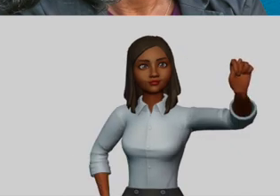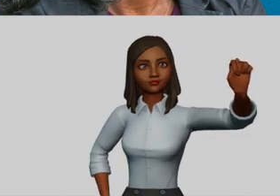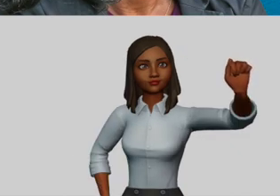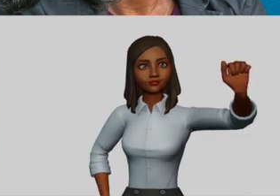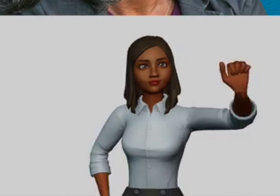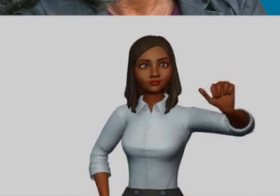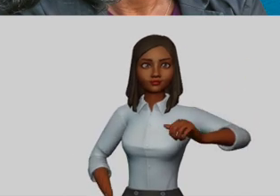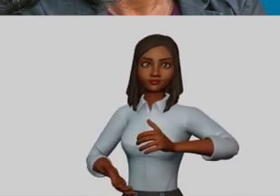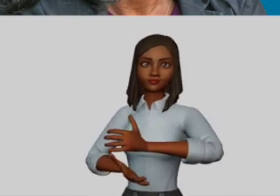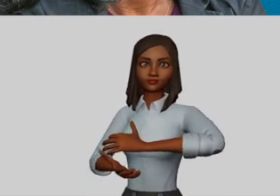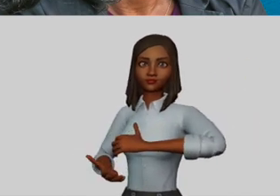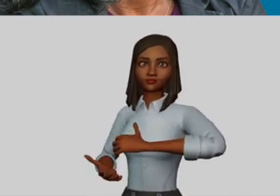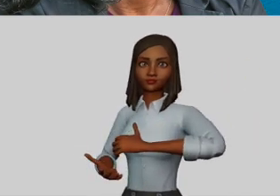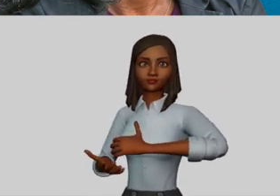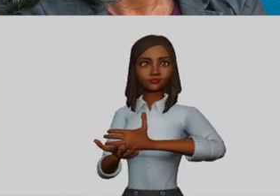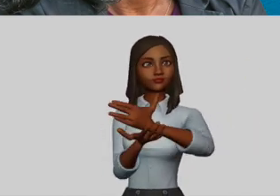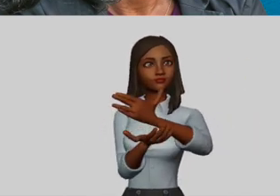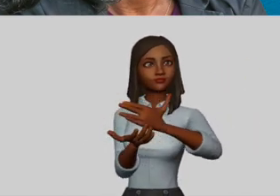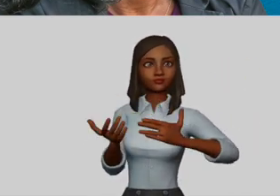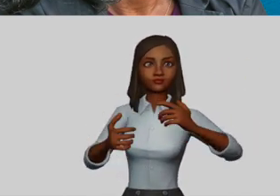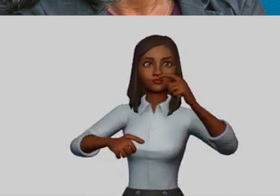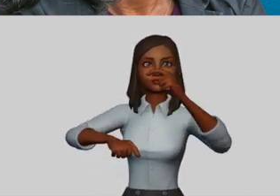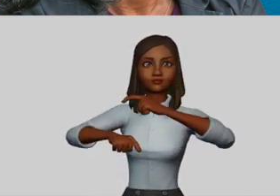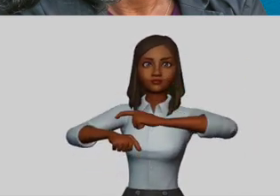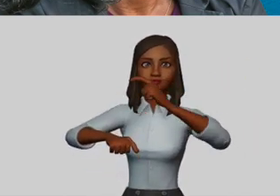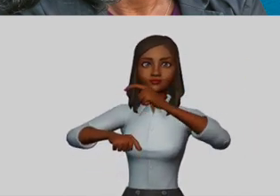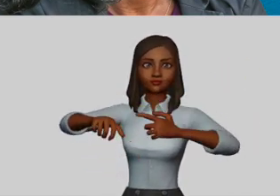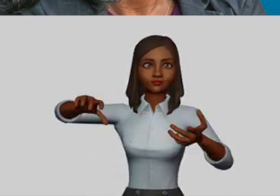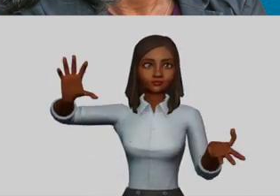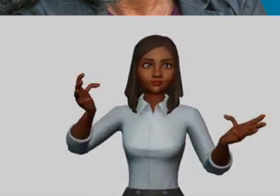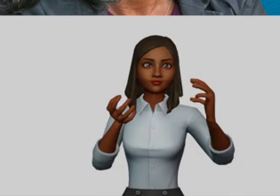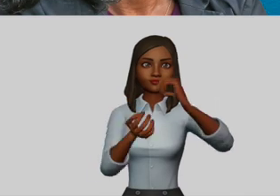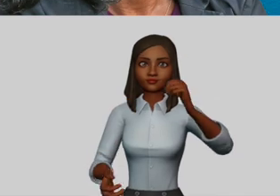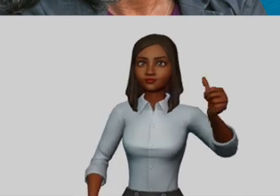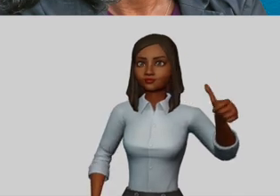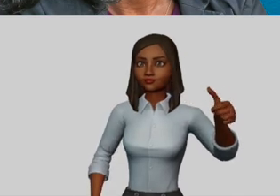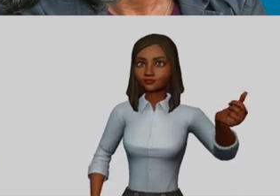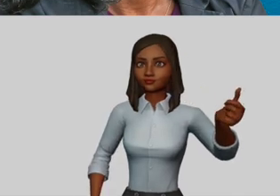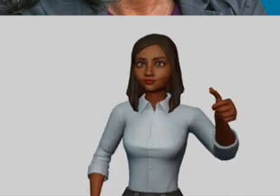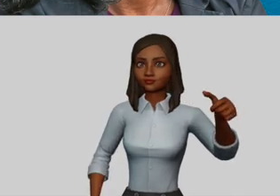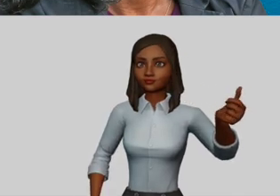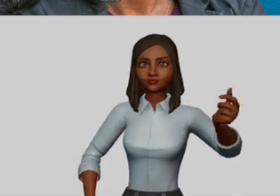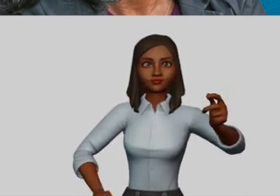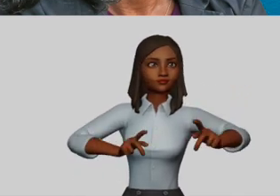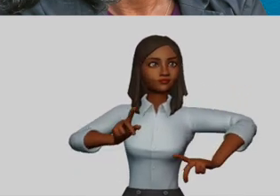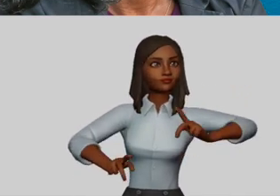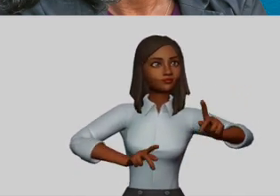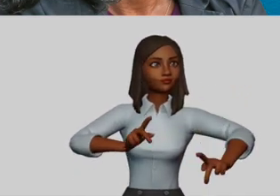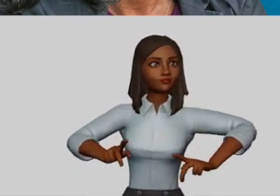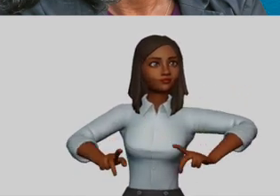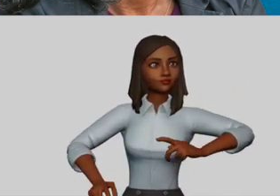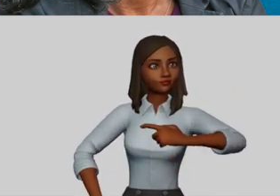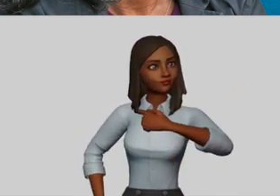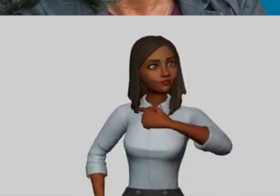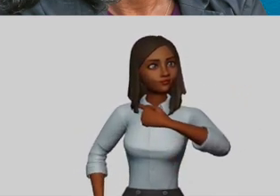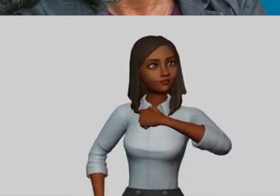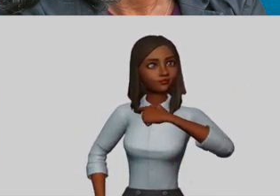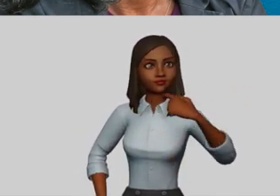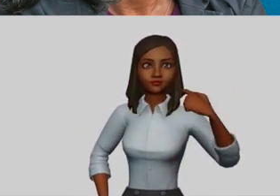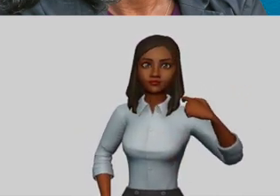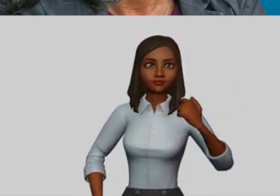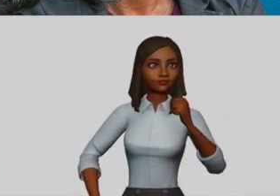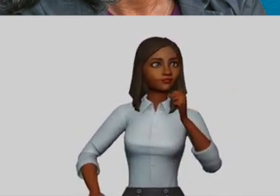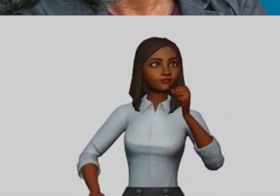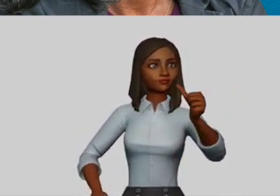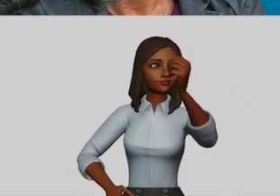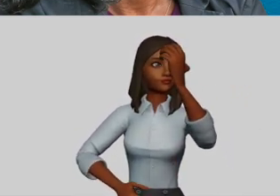servicio de comunicación con la comunidad sorda. Entonces, ahora mismo lo que estamos es hablando con estas corporaciones, pero no podemos